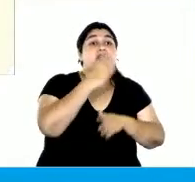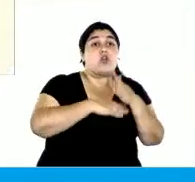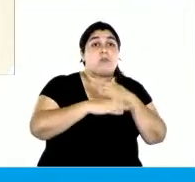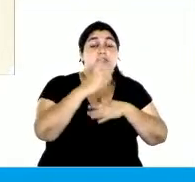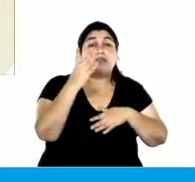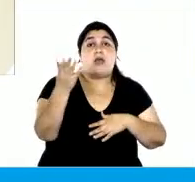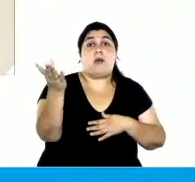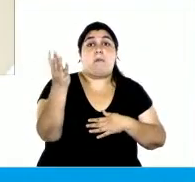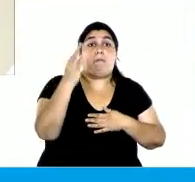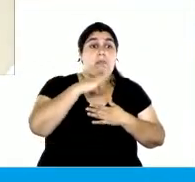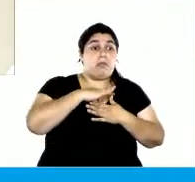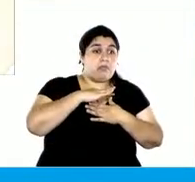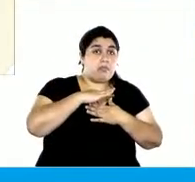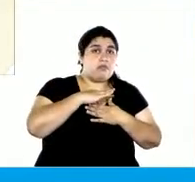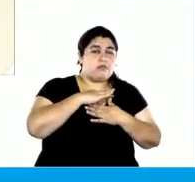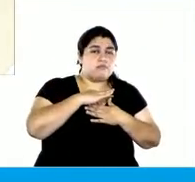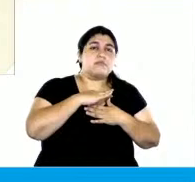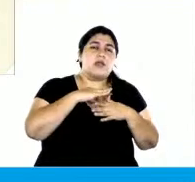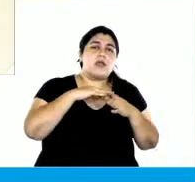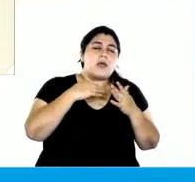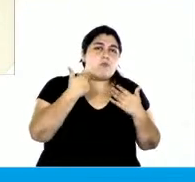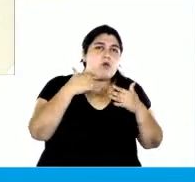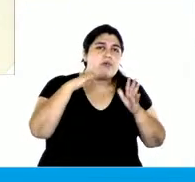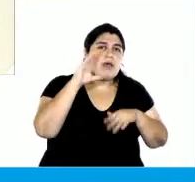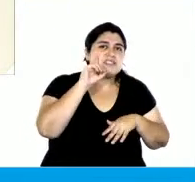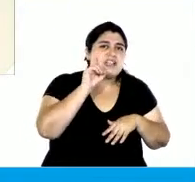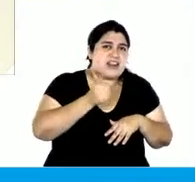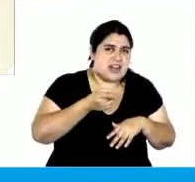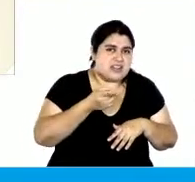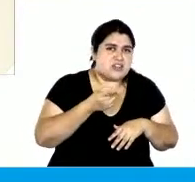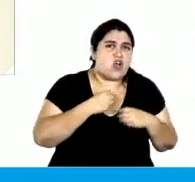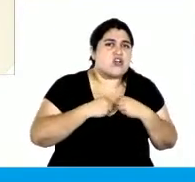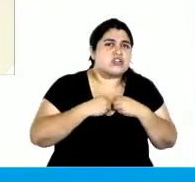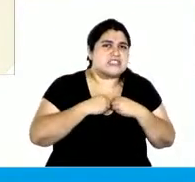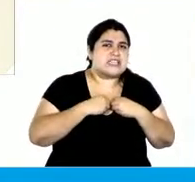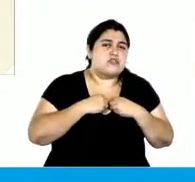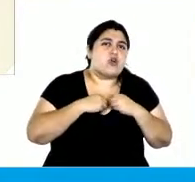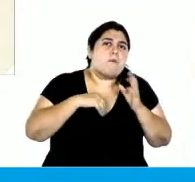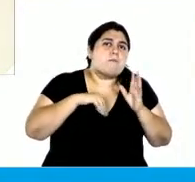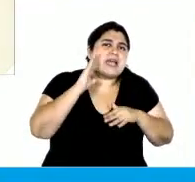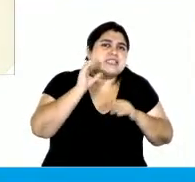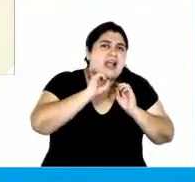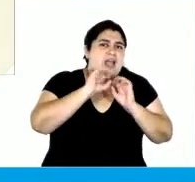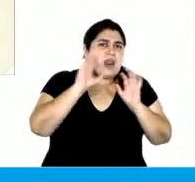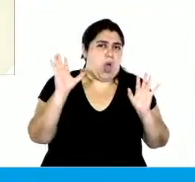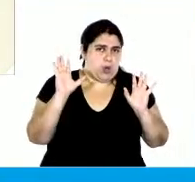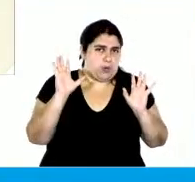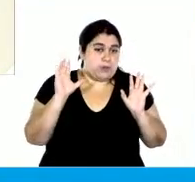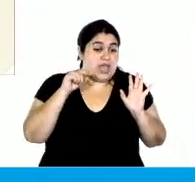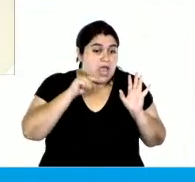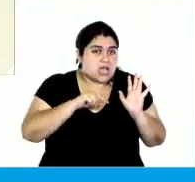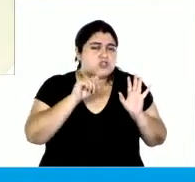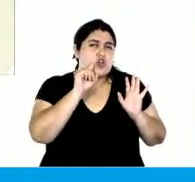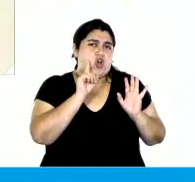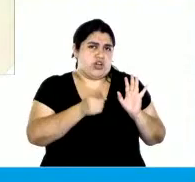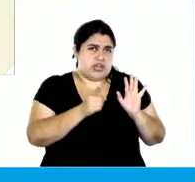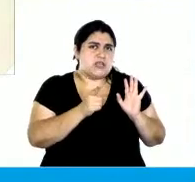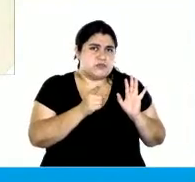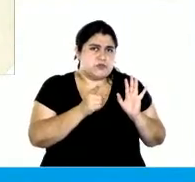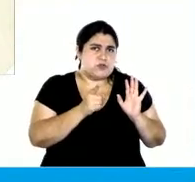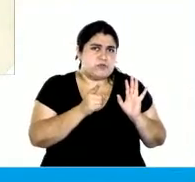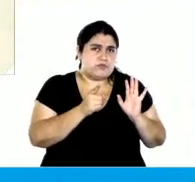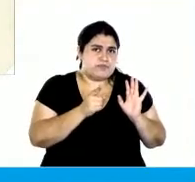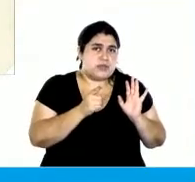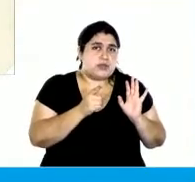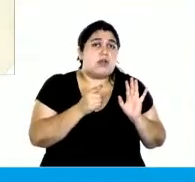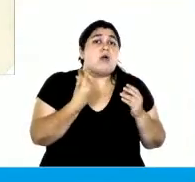del virus, tienen mayor probabilidad de desarrollar síntomas más graves y a su vez con riesgo de muerte, producto muchas veces de